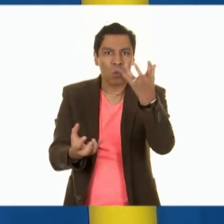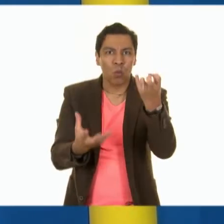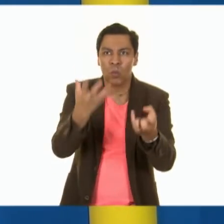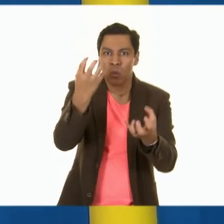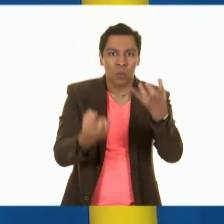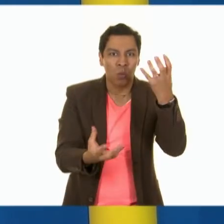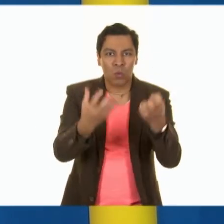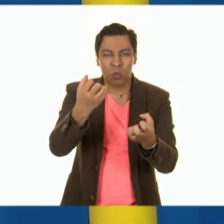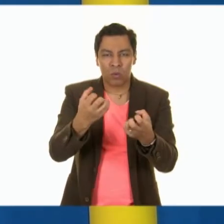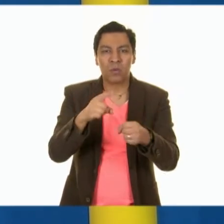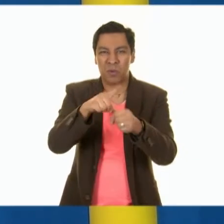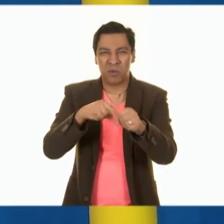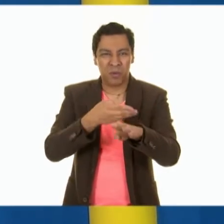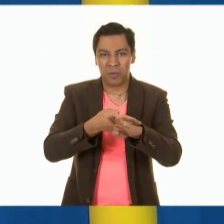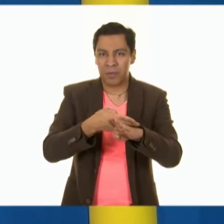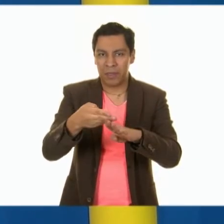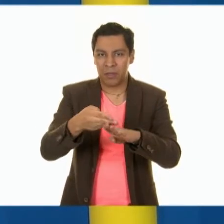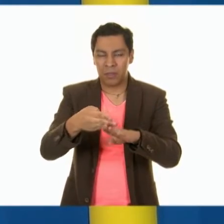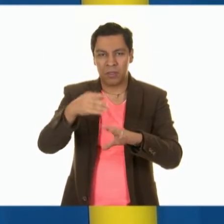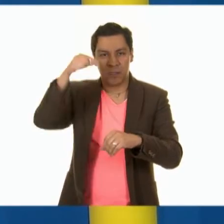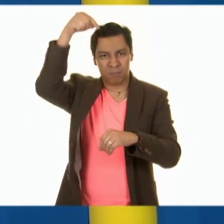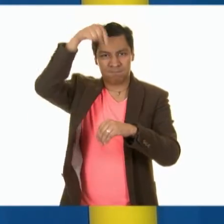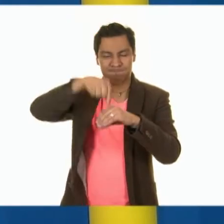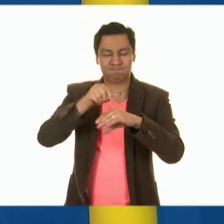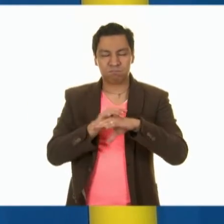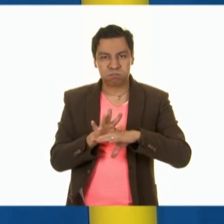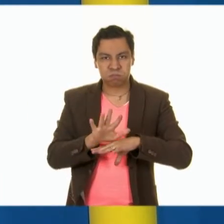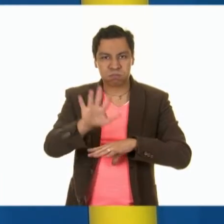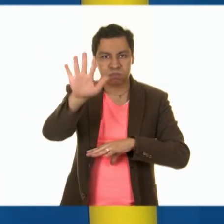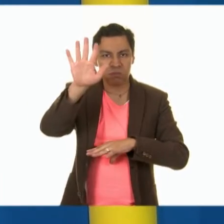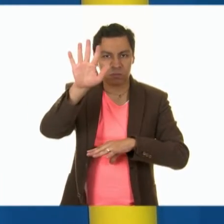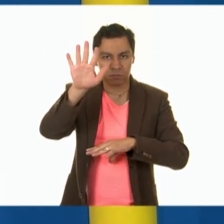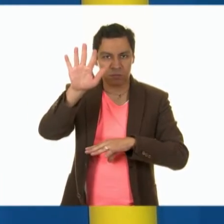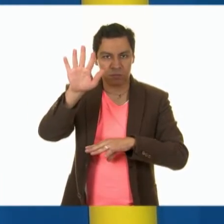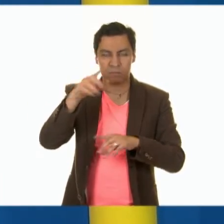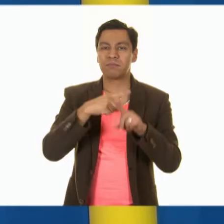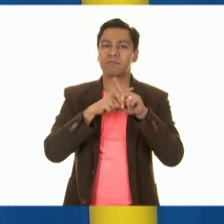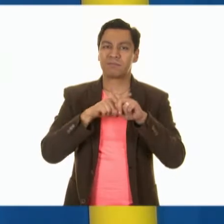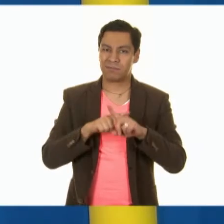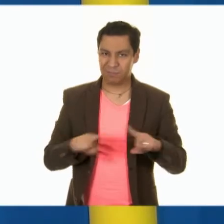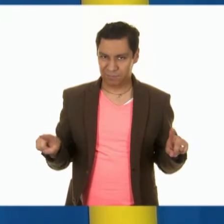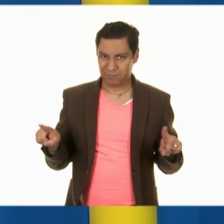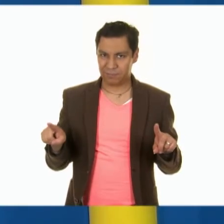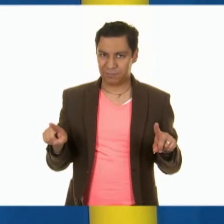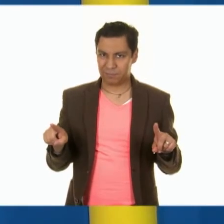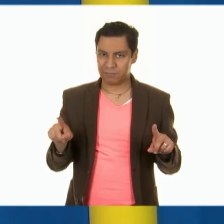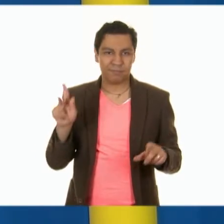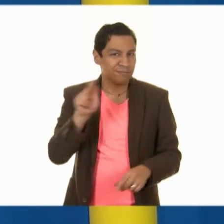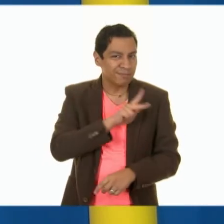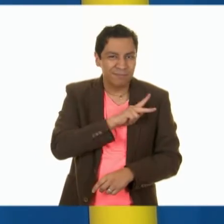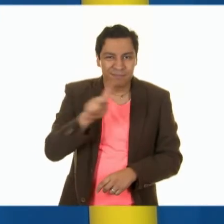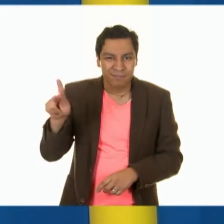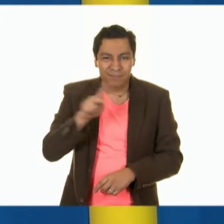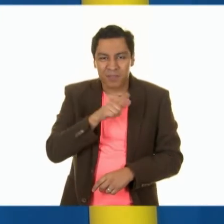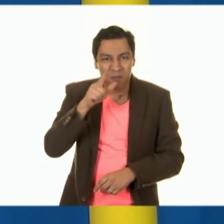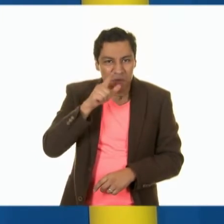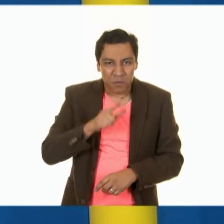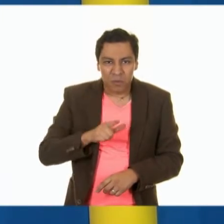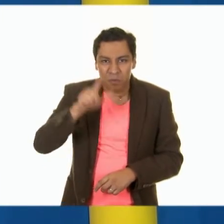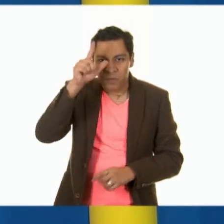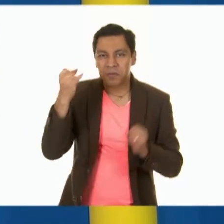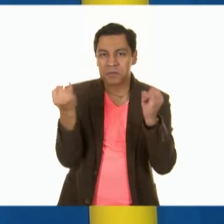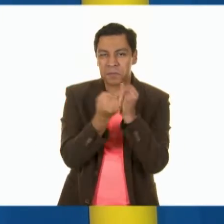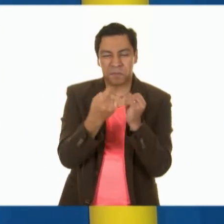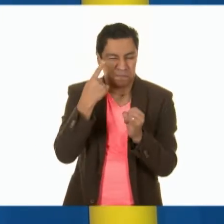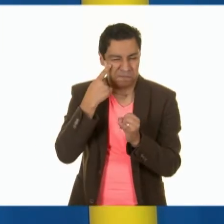Exactamente. Otros tipos de superficies y objetos absorben solo algunas longitudes de onda, reflejando el resto. Por